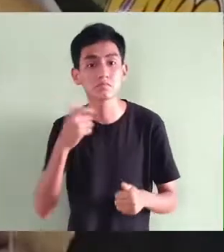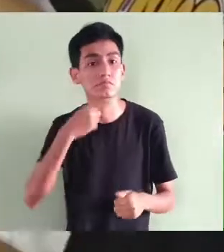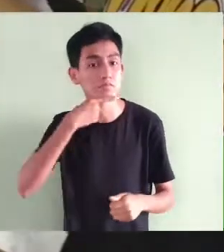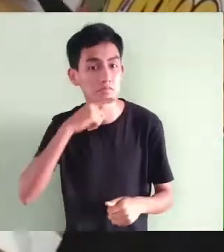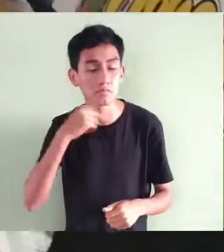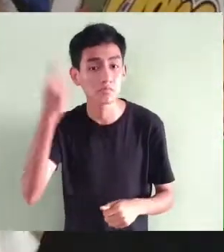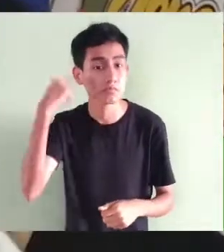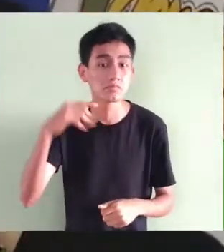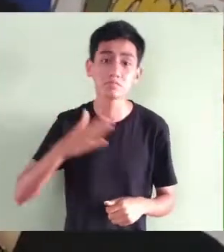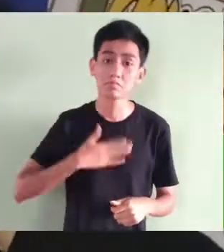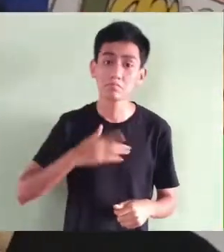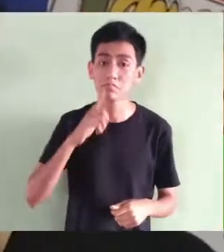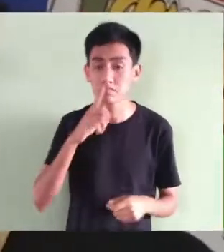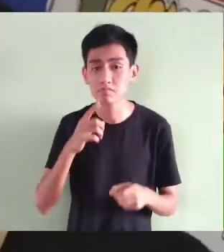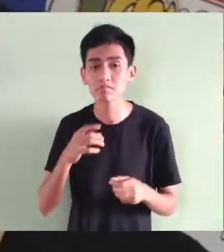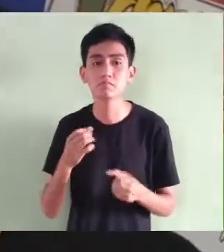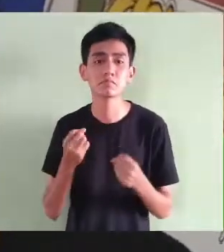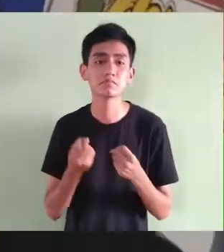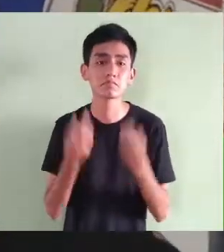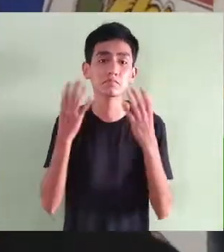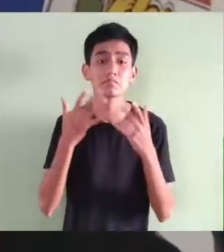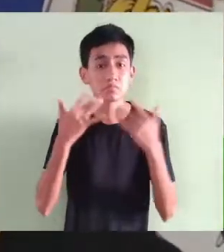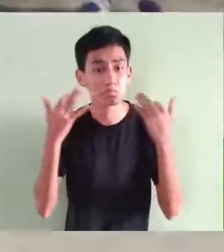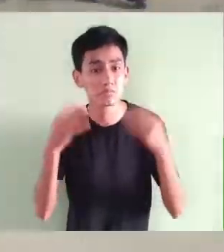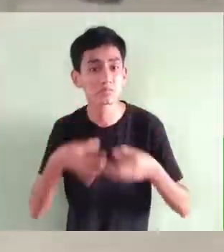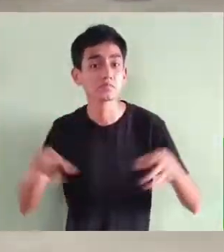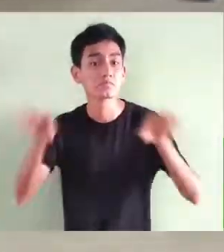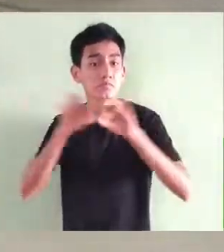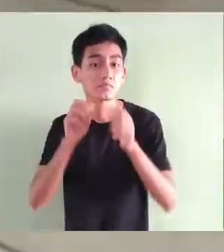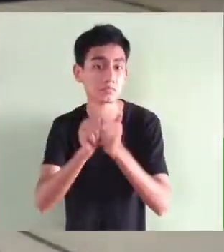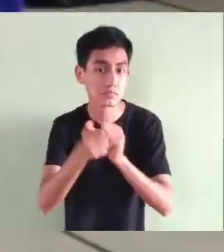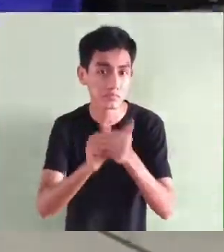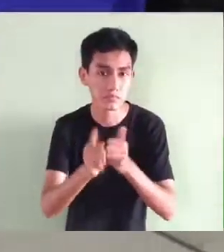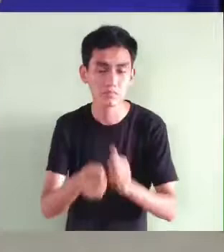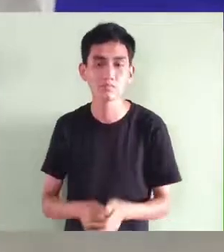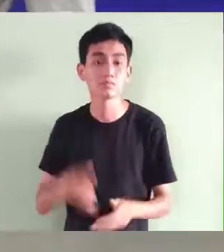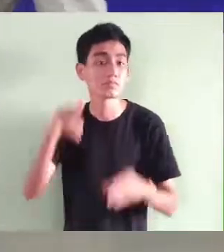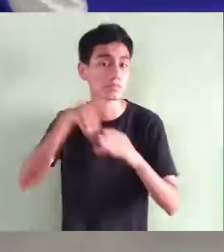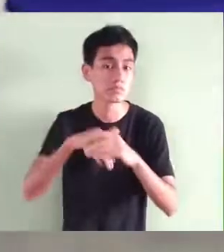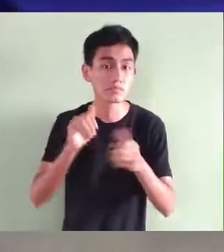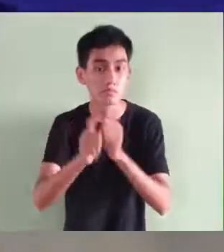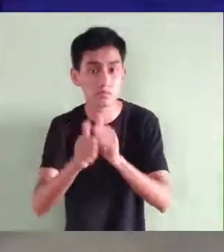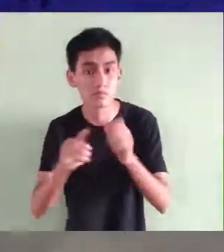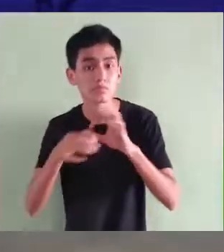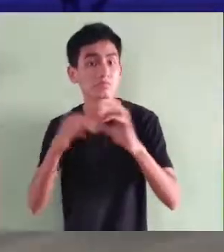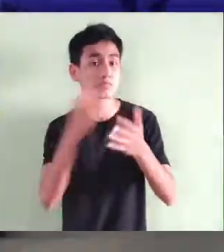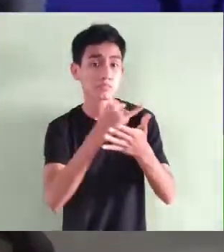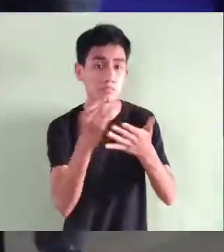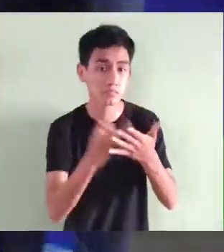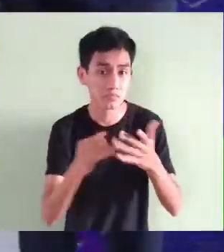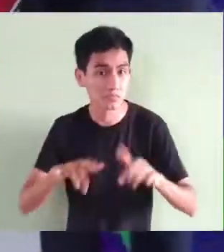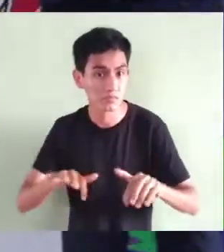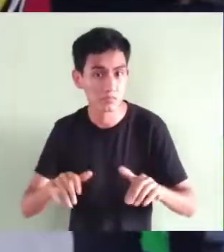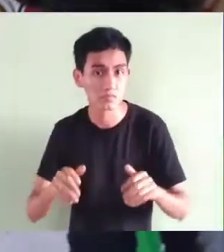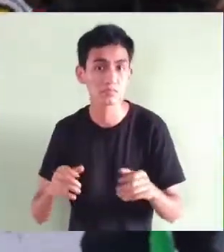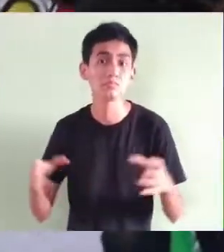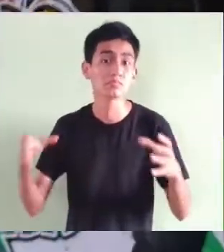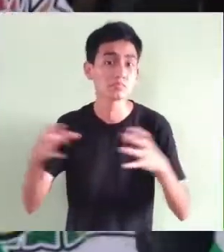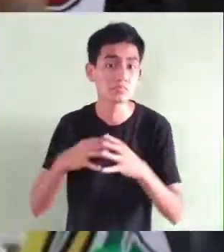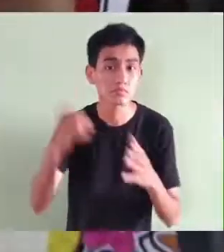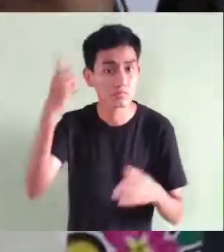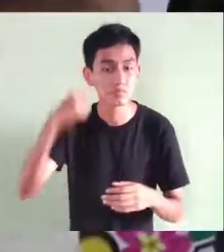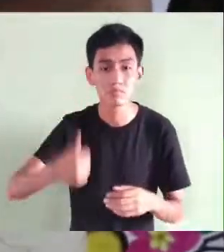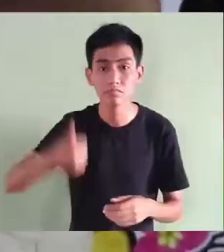emprendedoras. Para mí es un privilegio de concursar entre ellas. En el concurso de diseño gráfico, organizado por la subgerencia